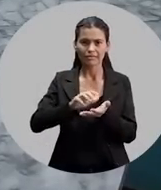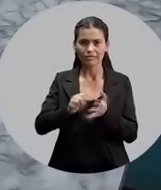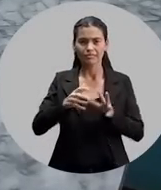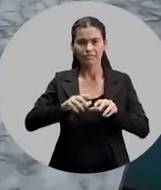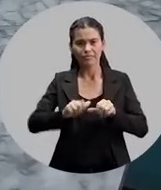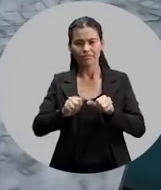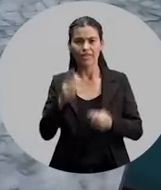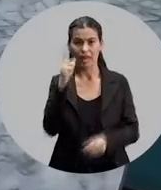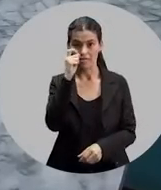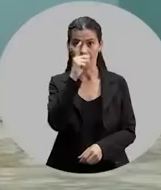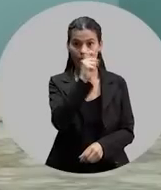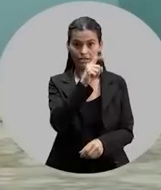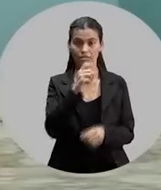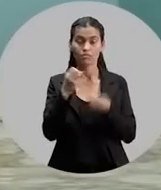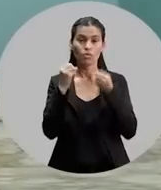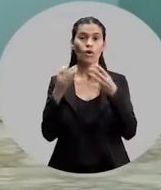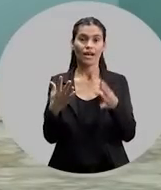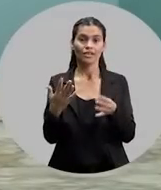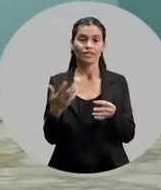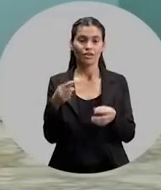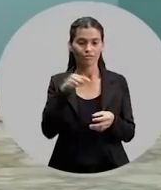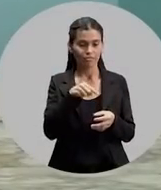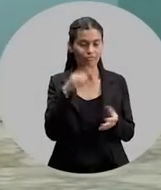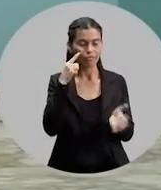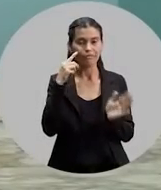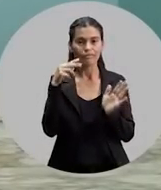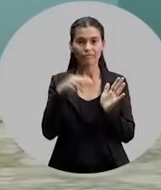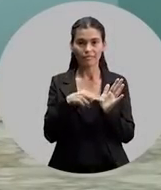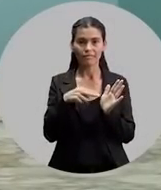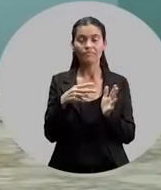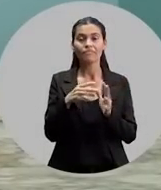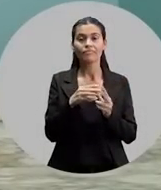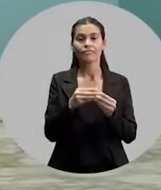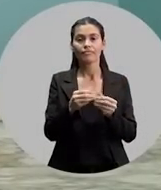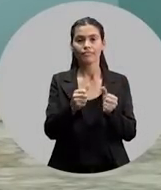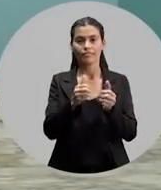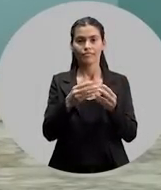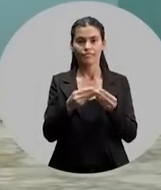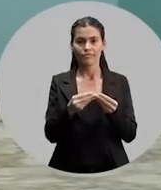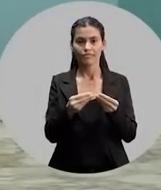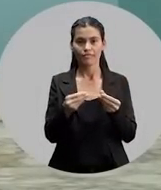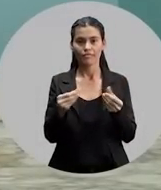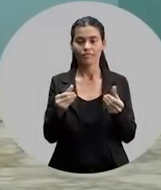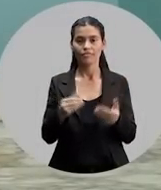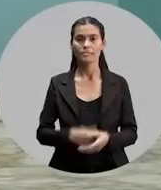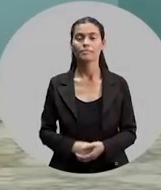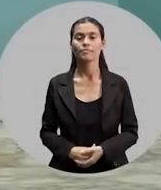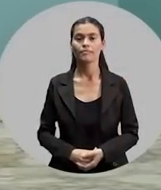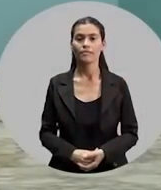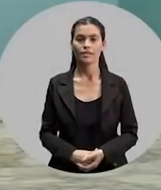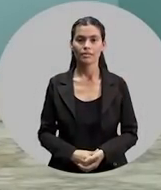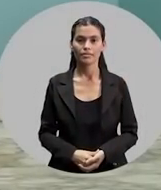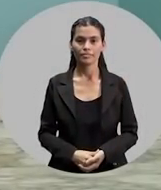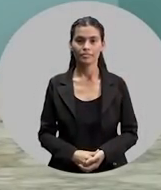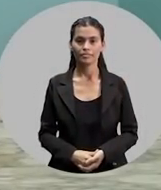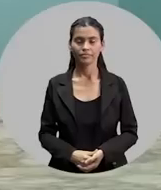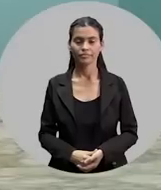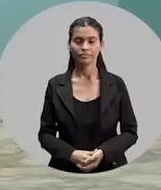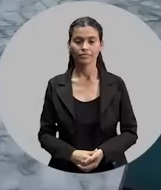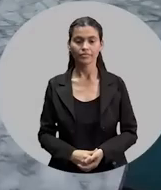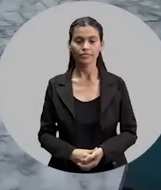armado. Entonces, este es la consistencia exacta. Entonces